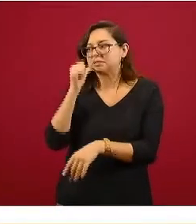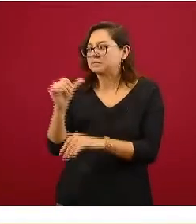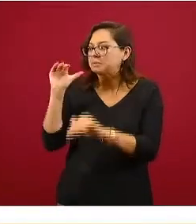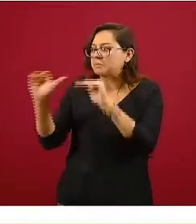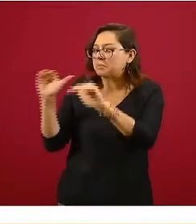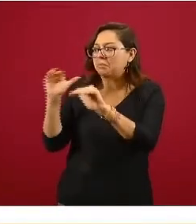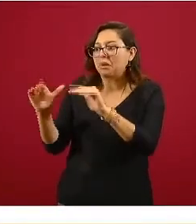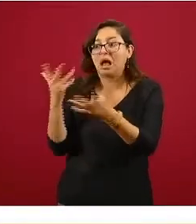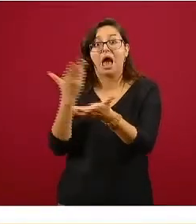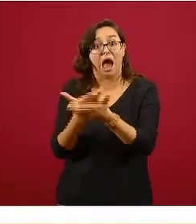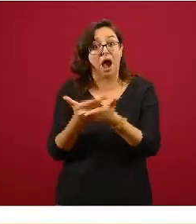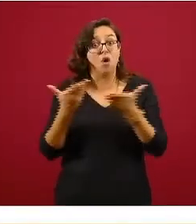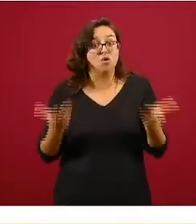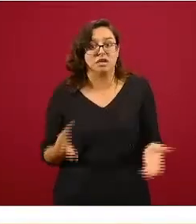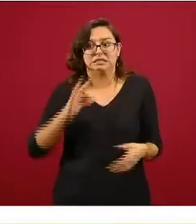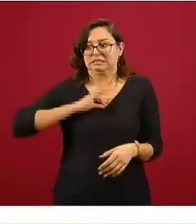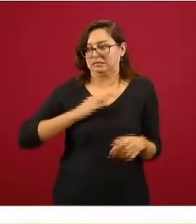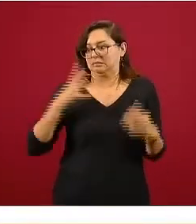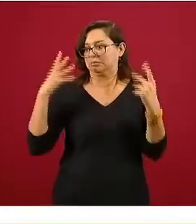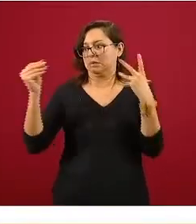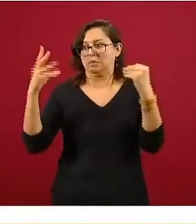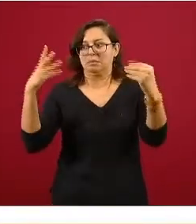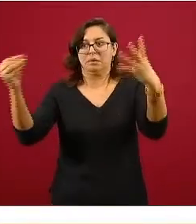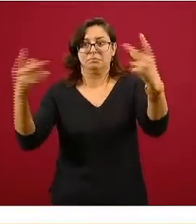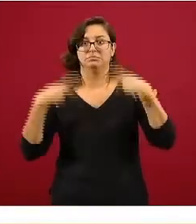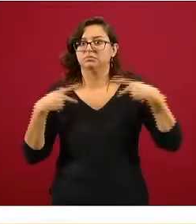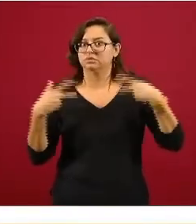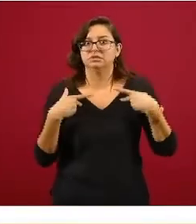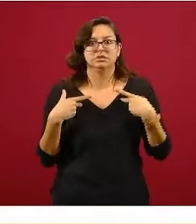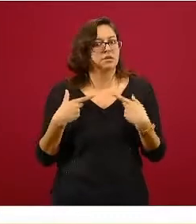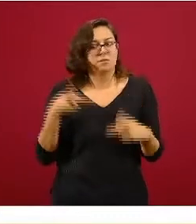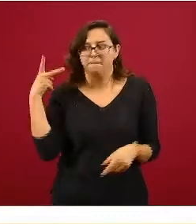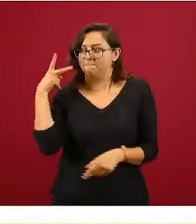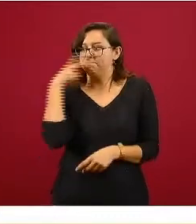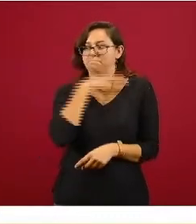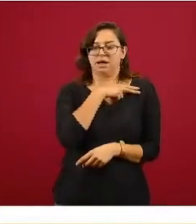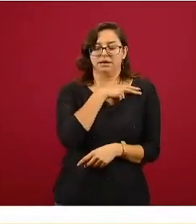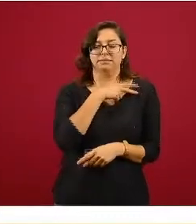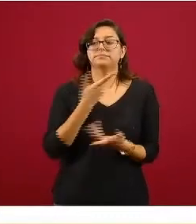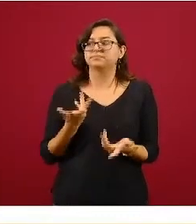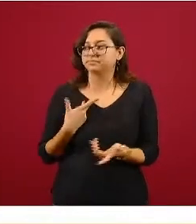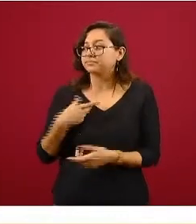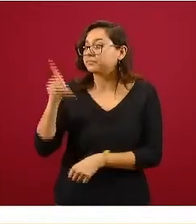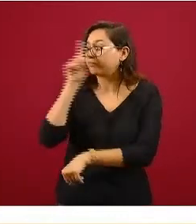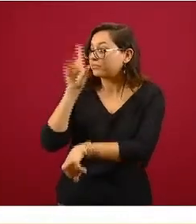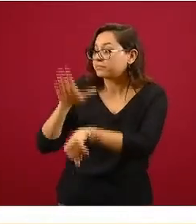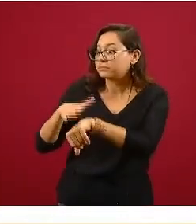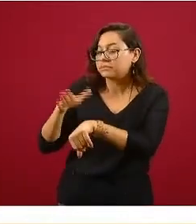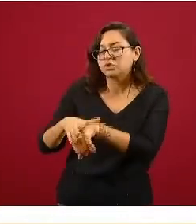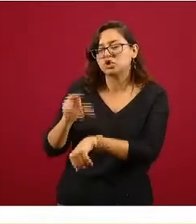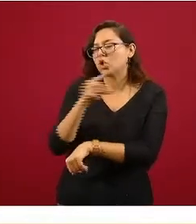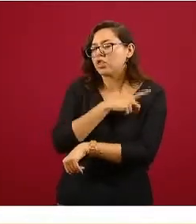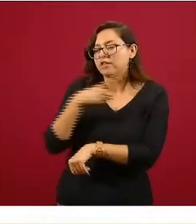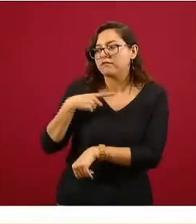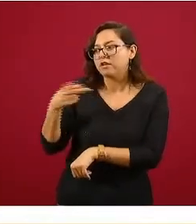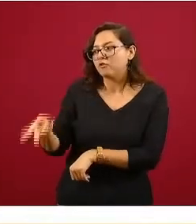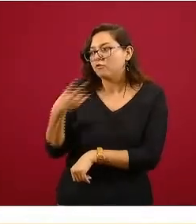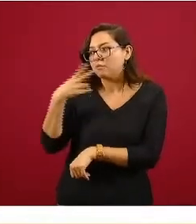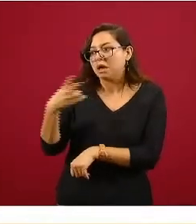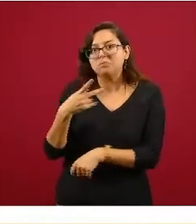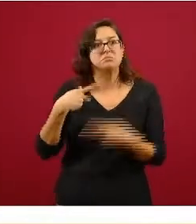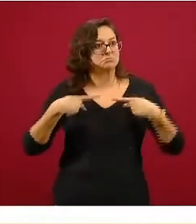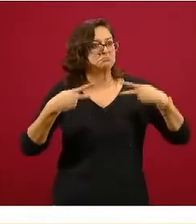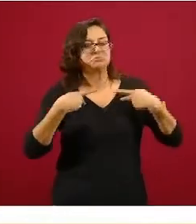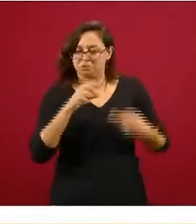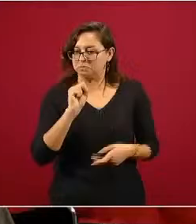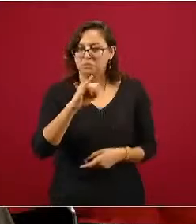un resultado muy notorio. Se le conminó a la gente a que dejara de fumar por la pandemia y la gente respondió.